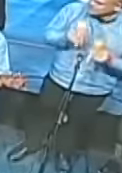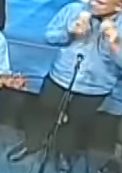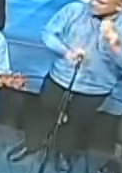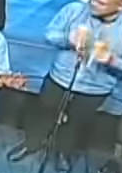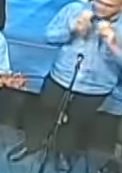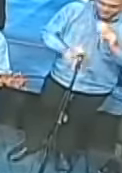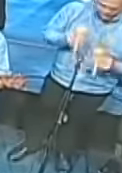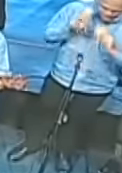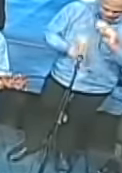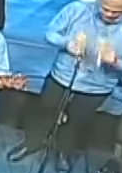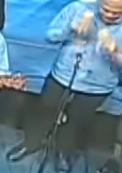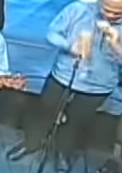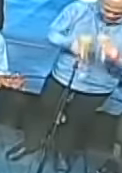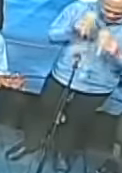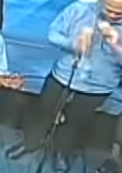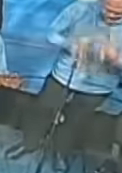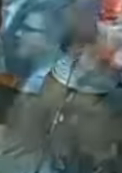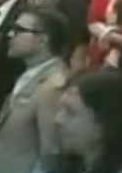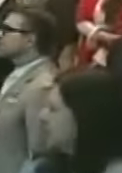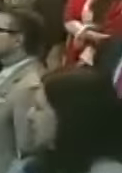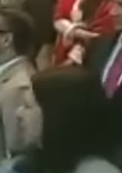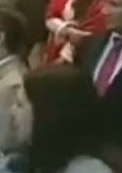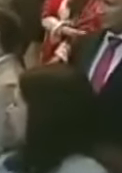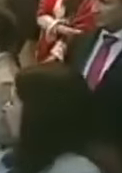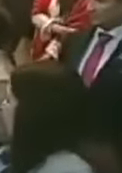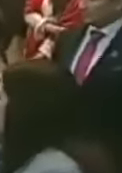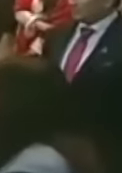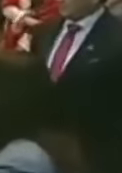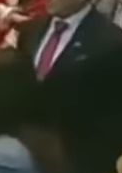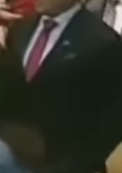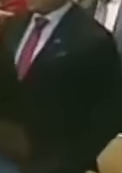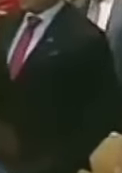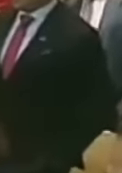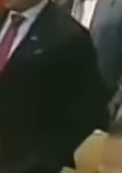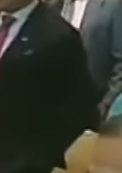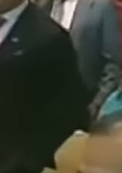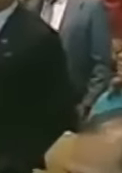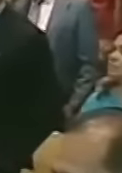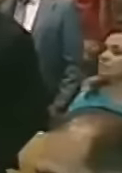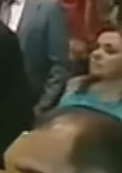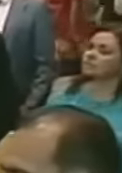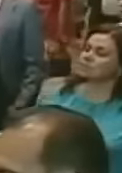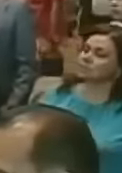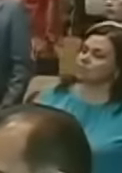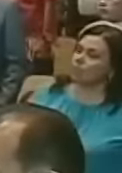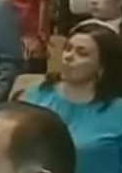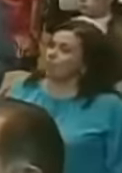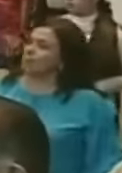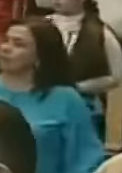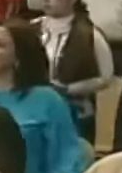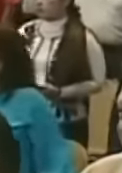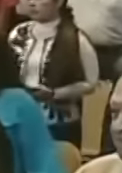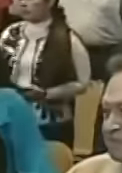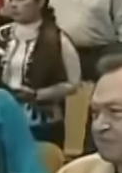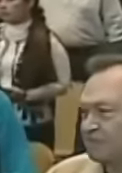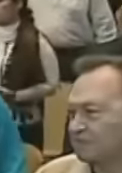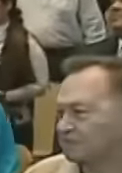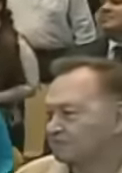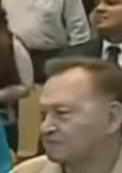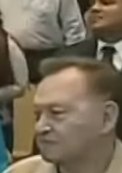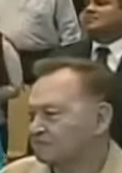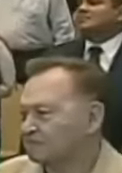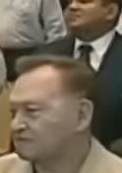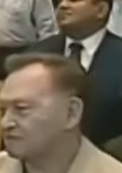Aquí están dos sacureños, este viene del Chacero, yo vengo de Guasimal, de las queseras del medio, en mi terruño